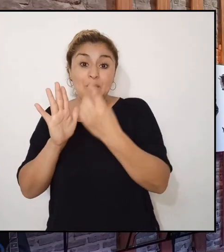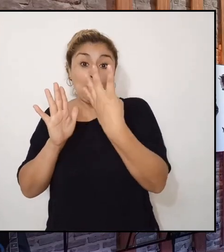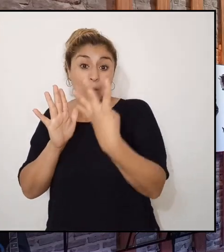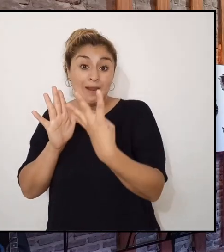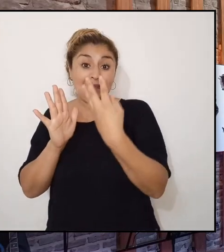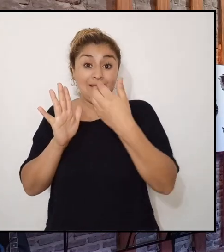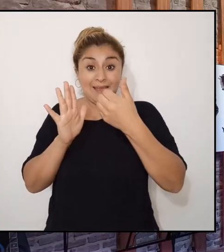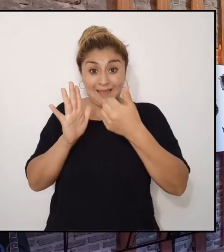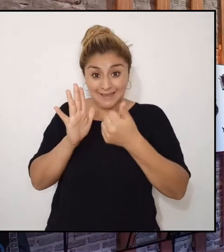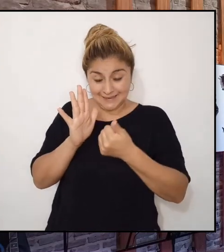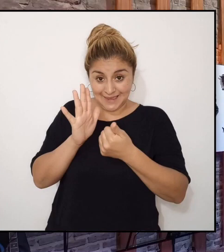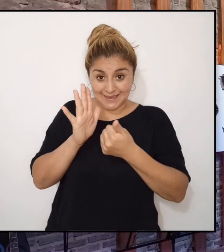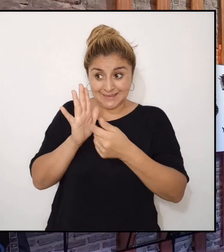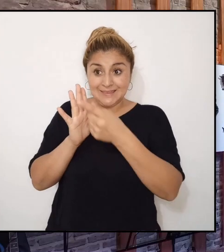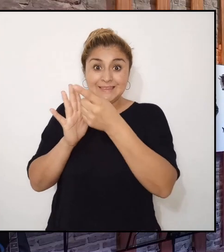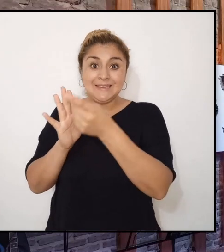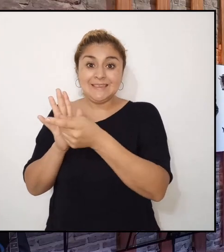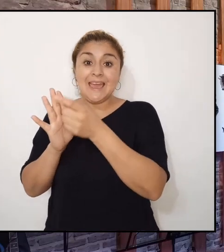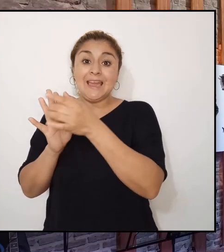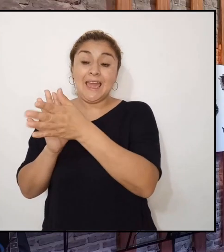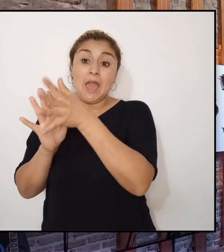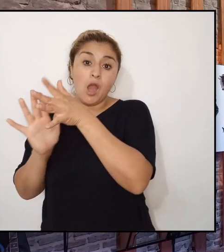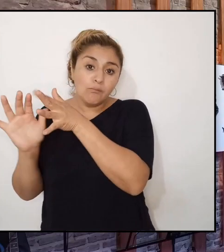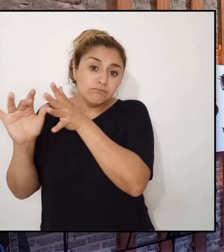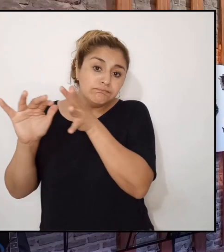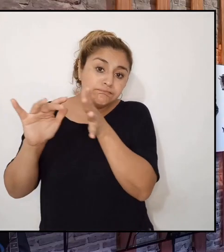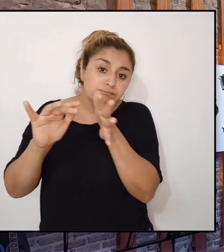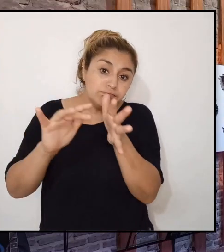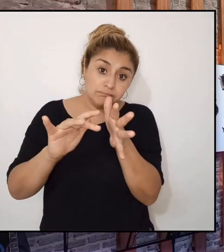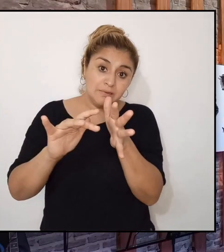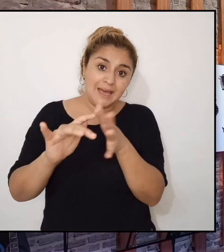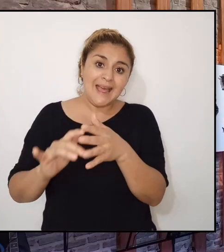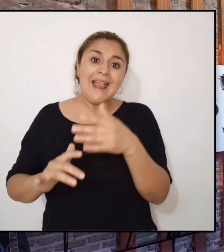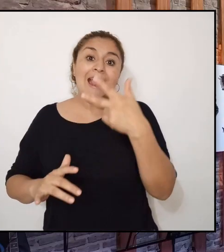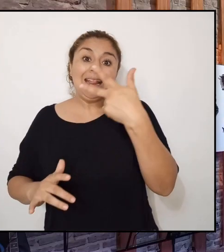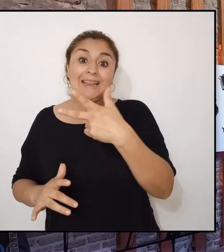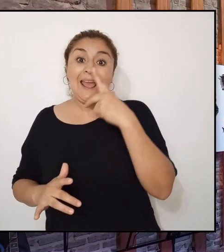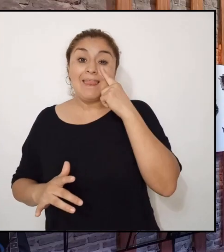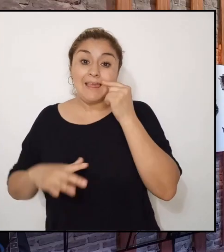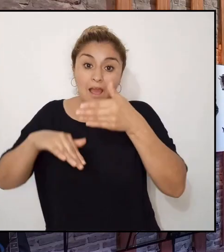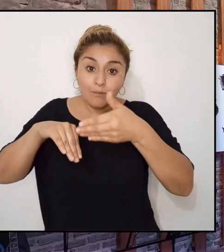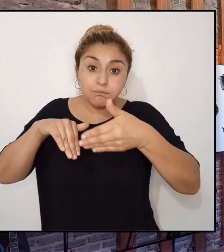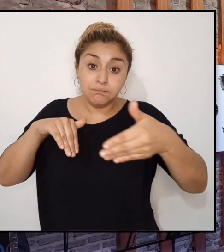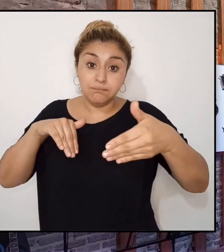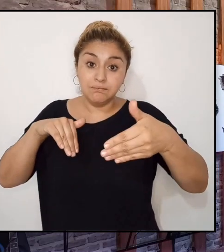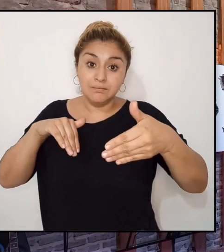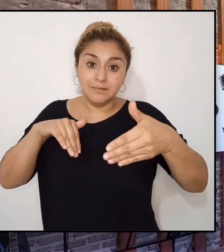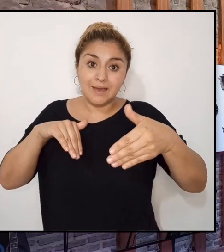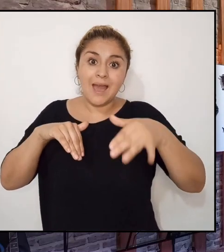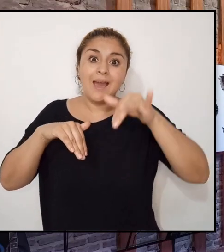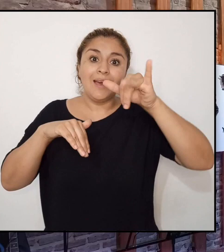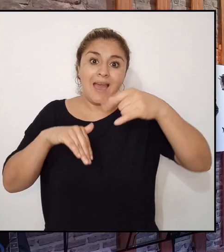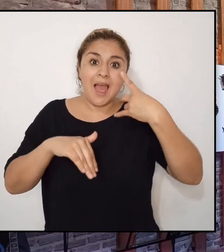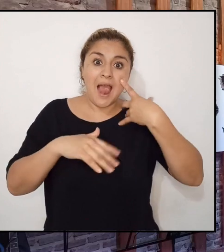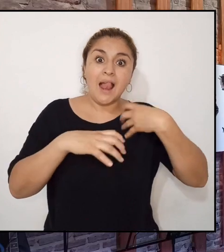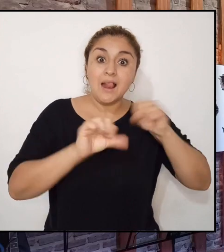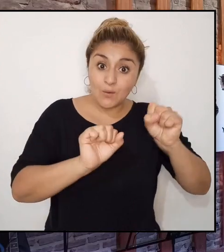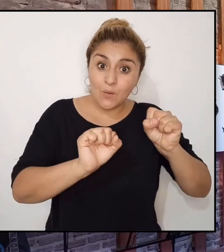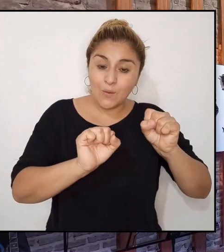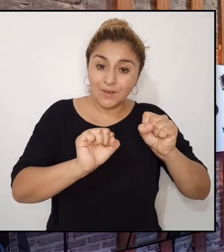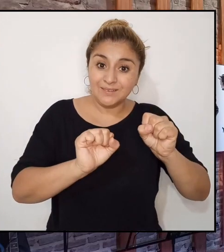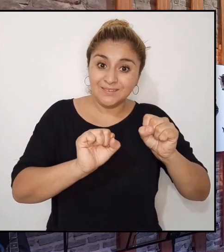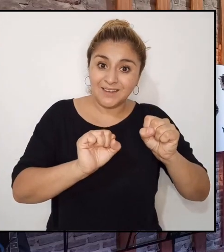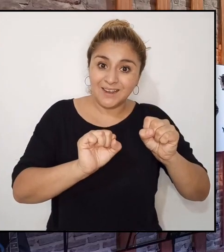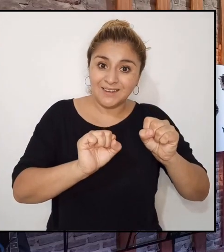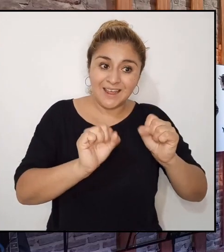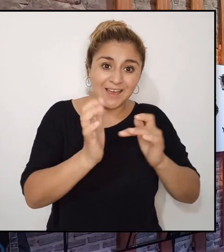3 días después, o sea que 4 días, perdieron a Jesús. 3 días después,